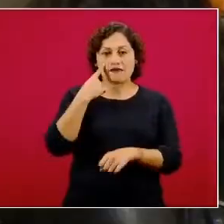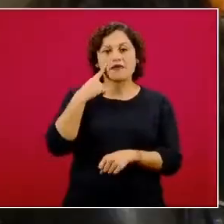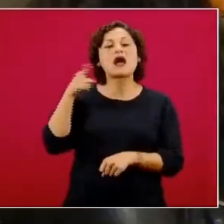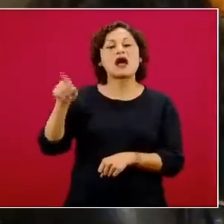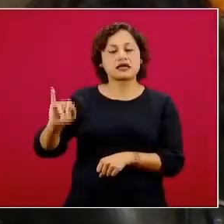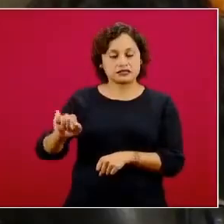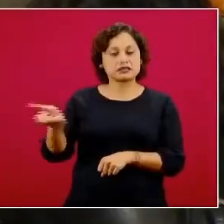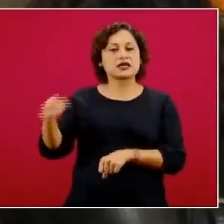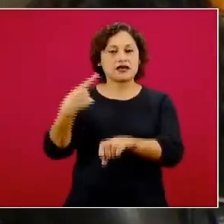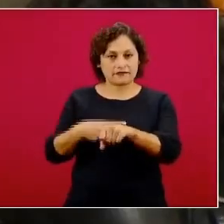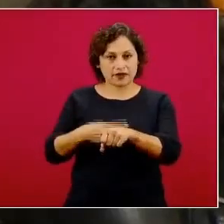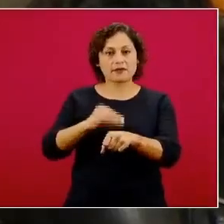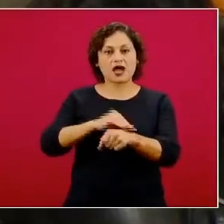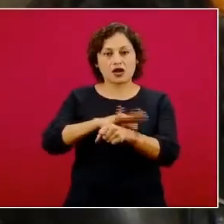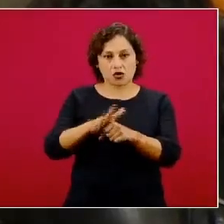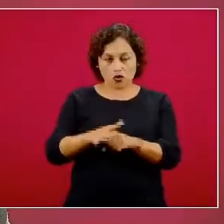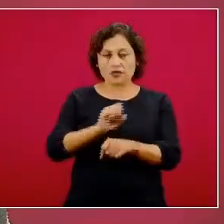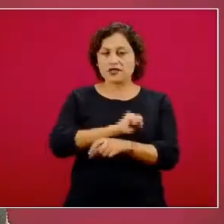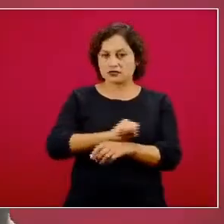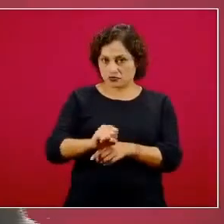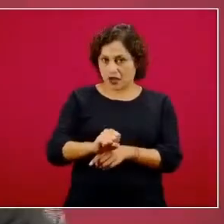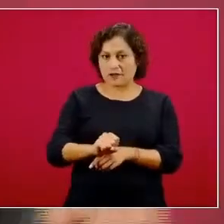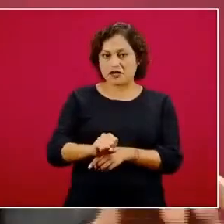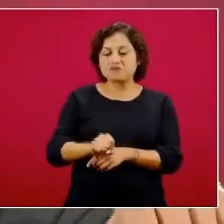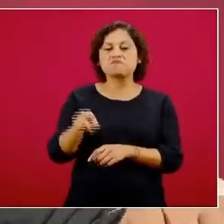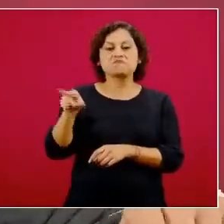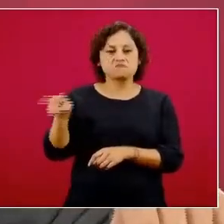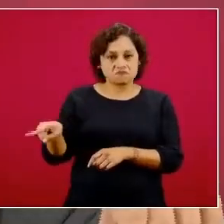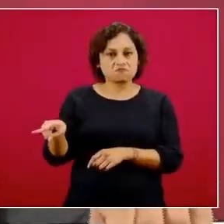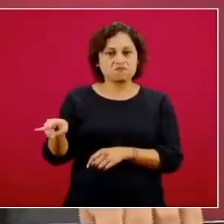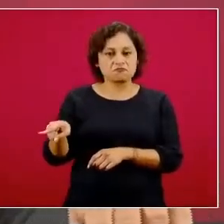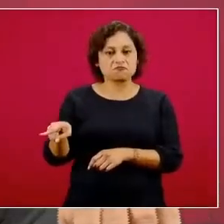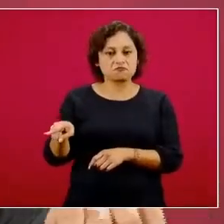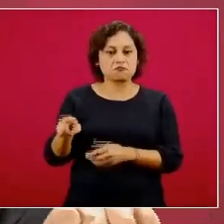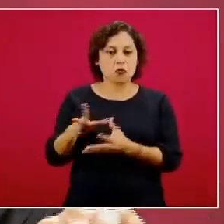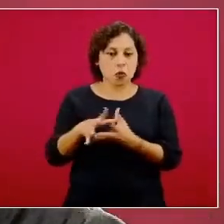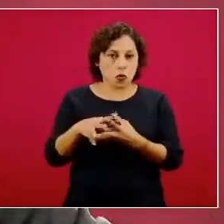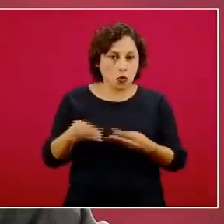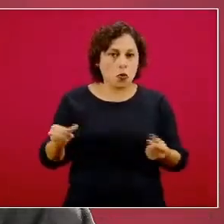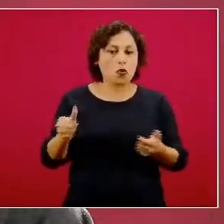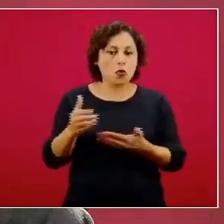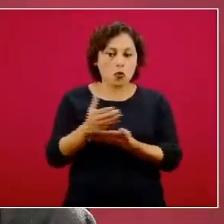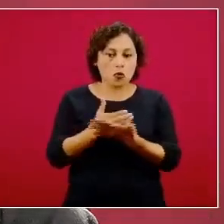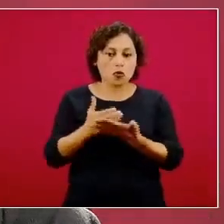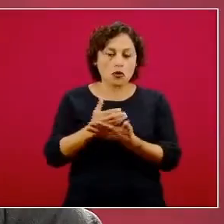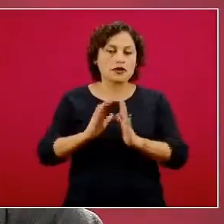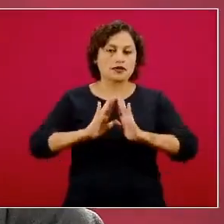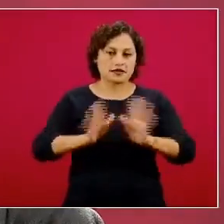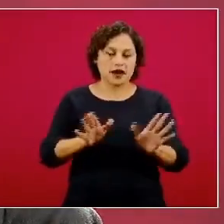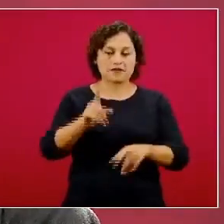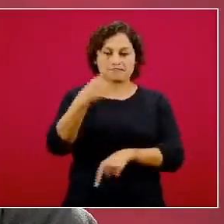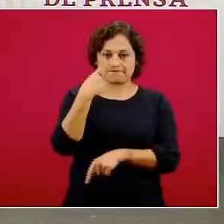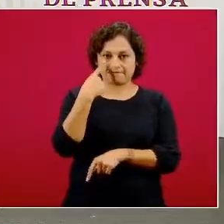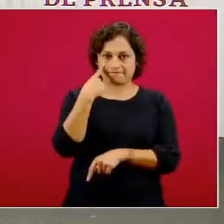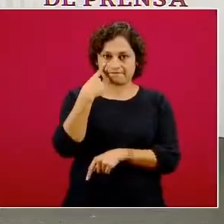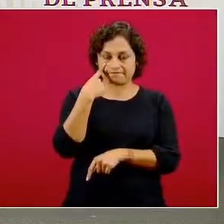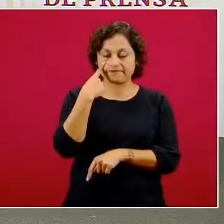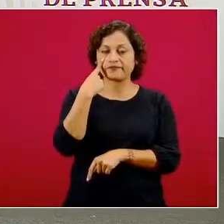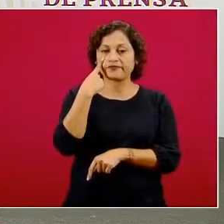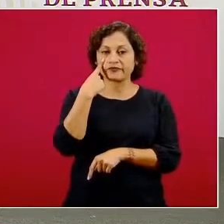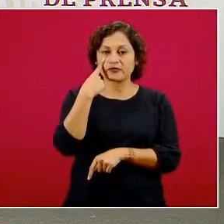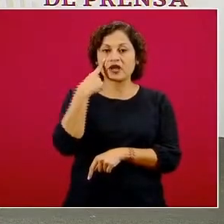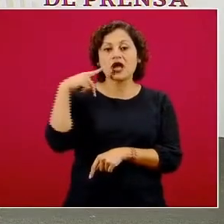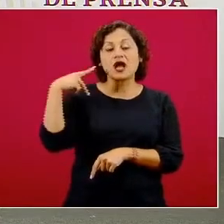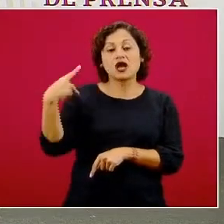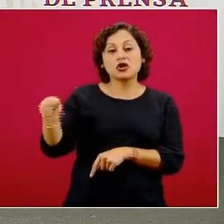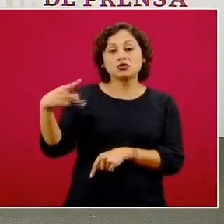sí presentó síntomas leves. Probablemente podemos verlo desde dos perspectivas. O los síntomas